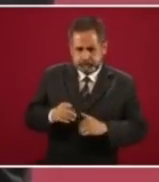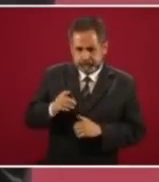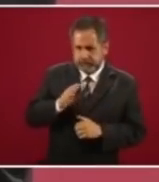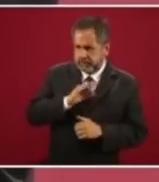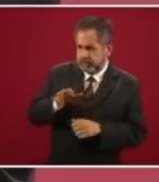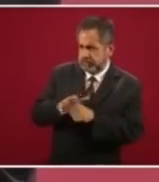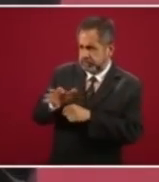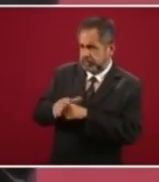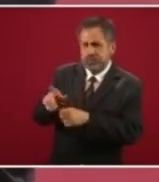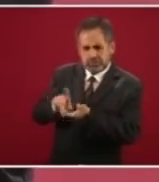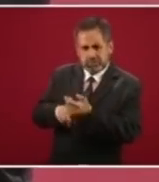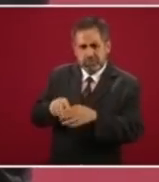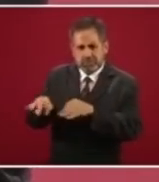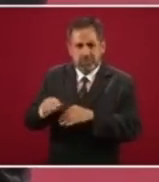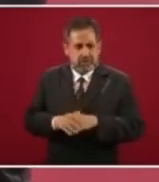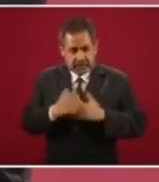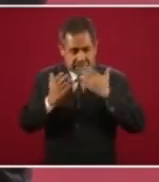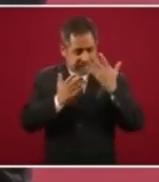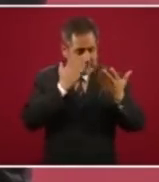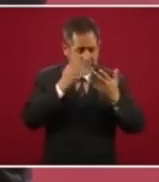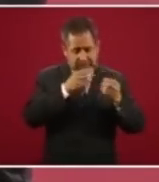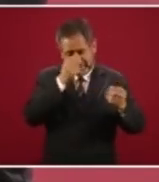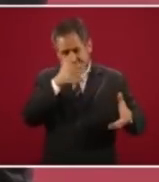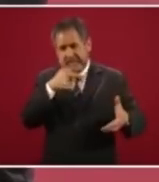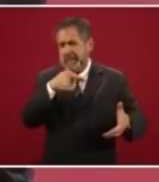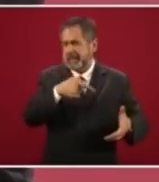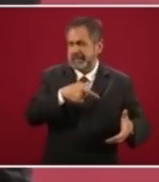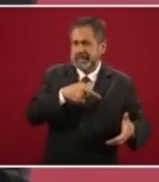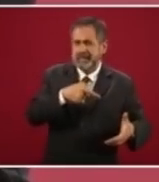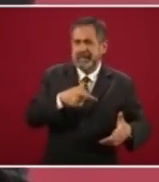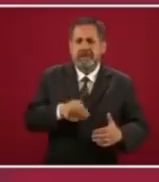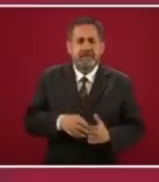porque estudiar es